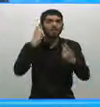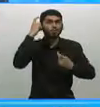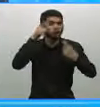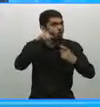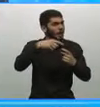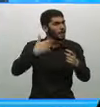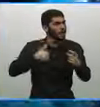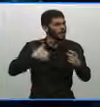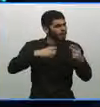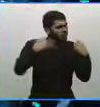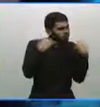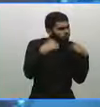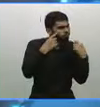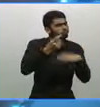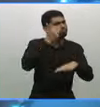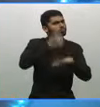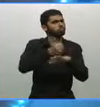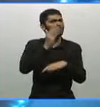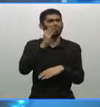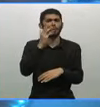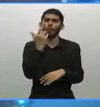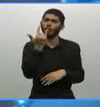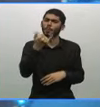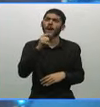Antes de allí está Vero Brunati. Buen día, Vero, ¿cómo estás?